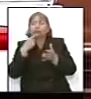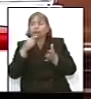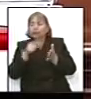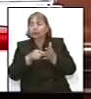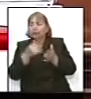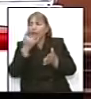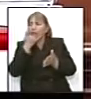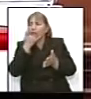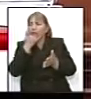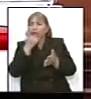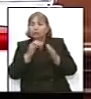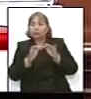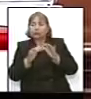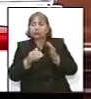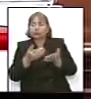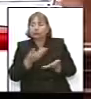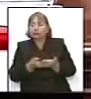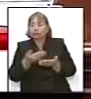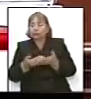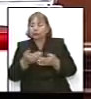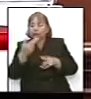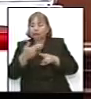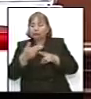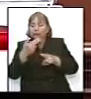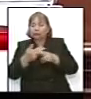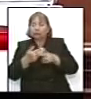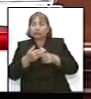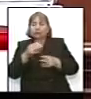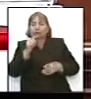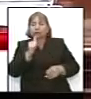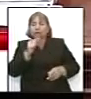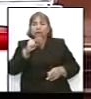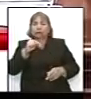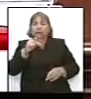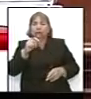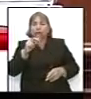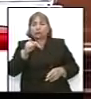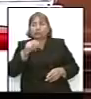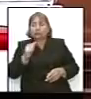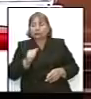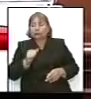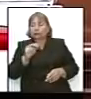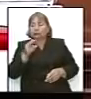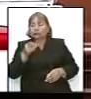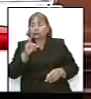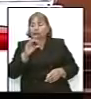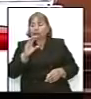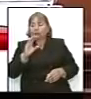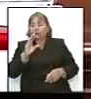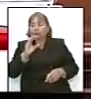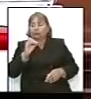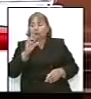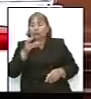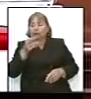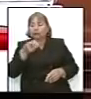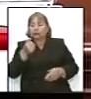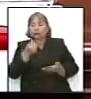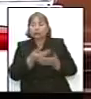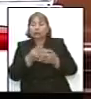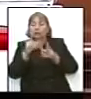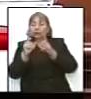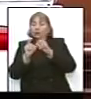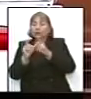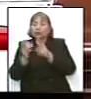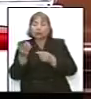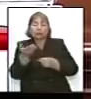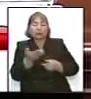error material referido al nombre del distrito de Santa Ana de Huaycahuacho, por lo que solicito a usted que ponga a consulta del